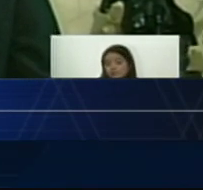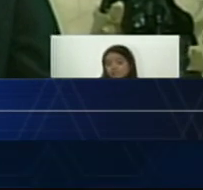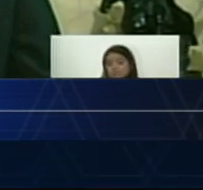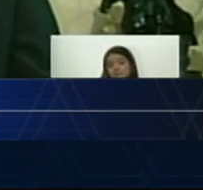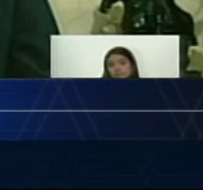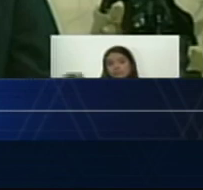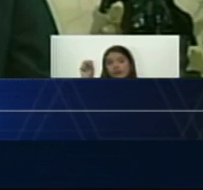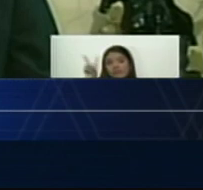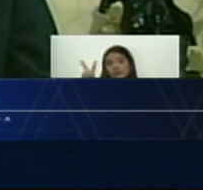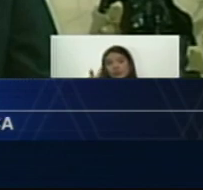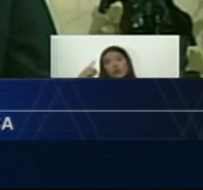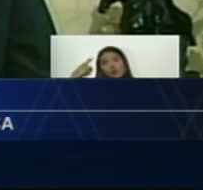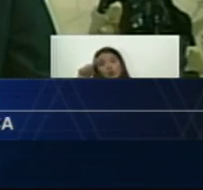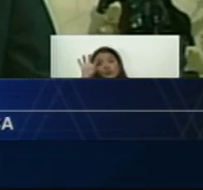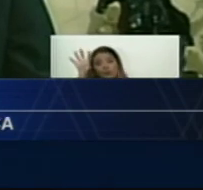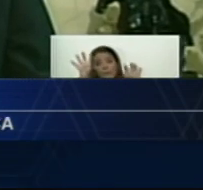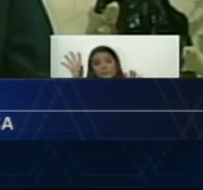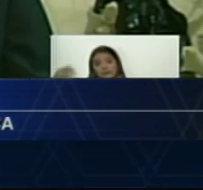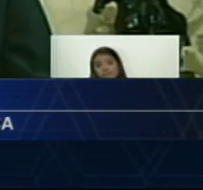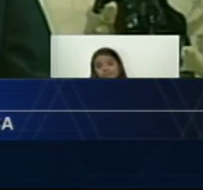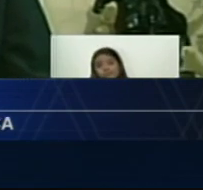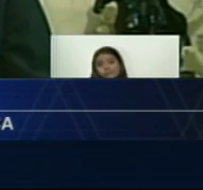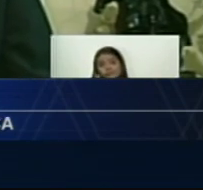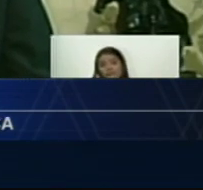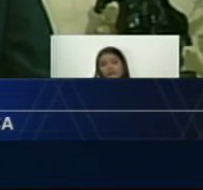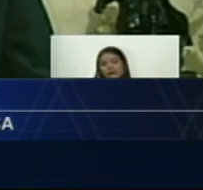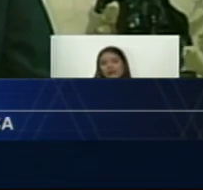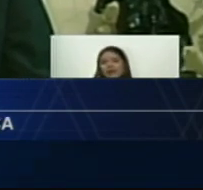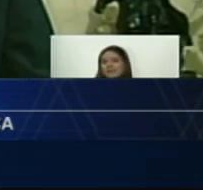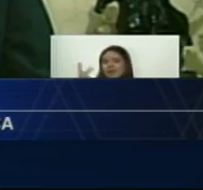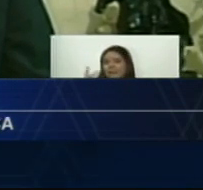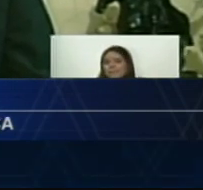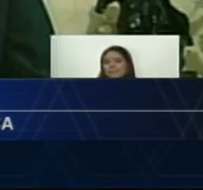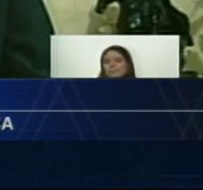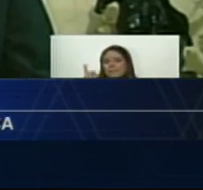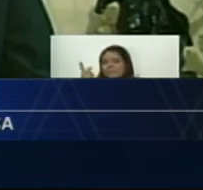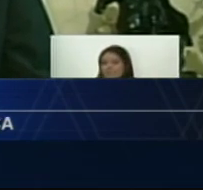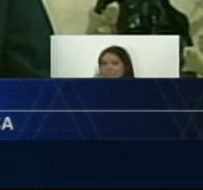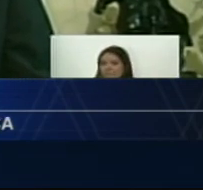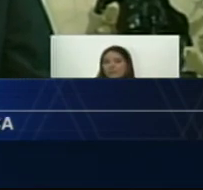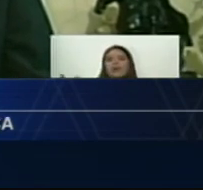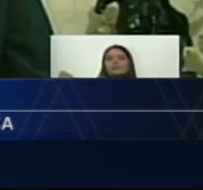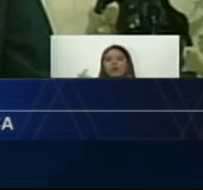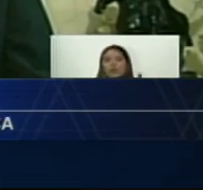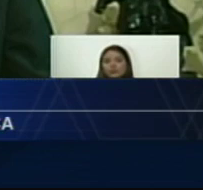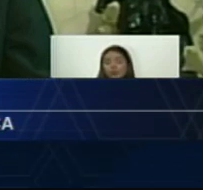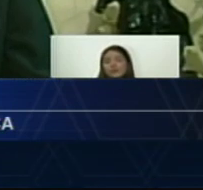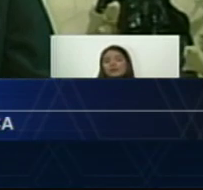externos en detrimento de las actividades económicas, lo cual ha incidido